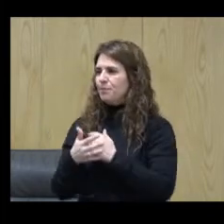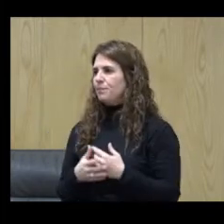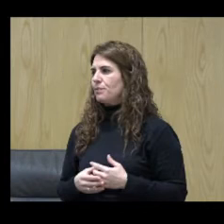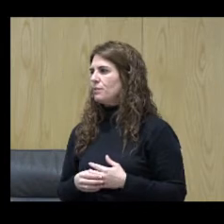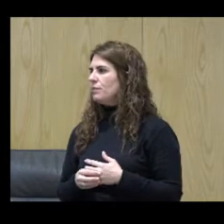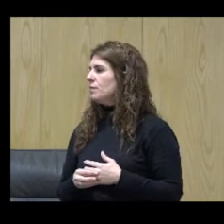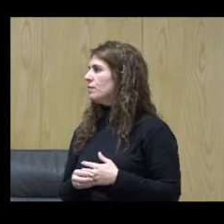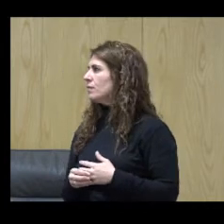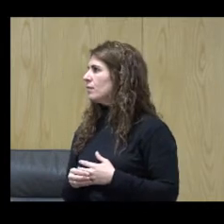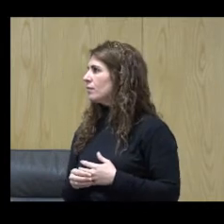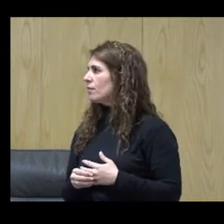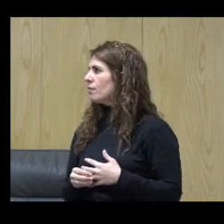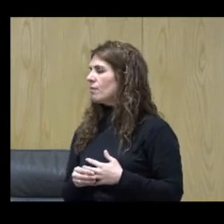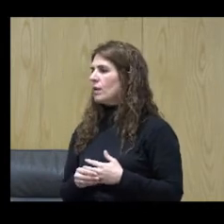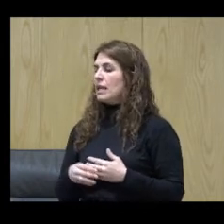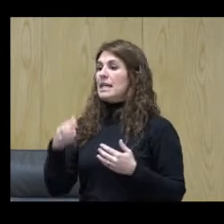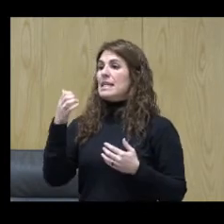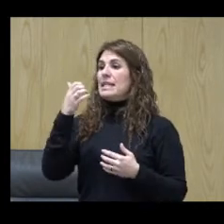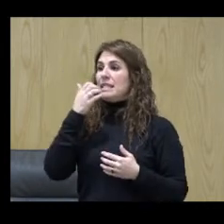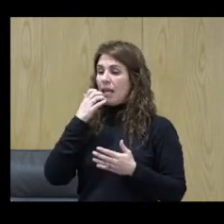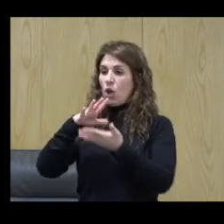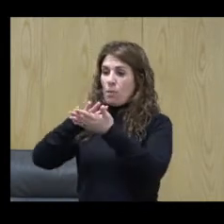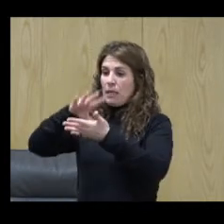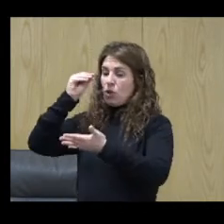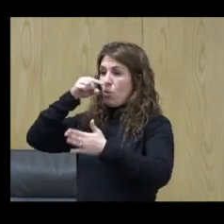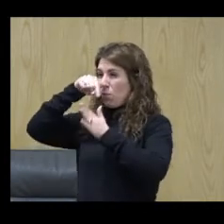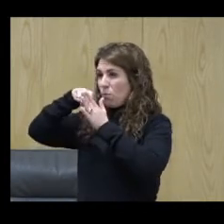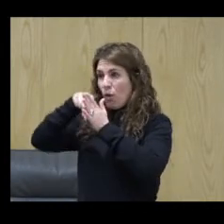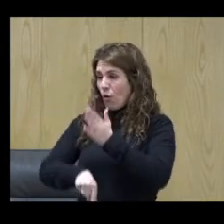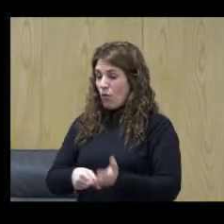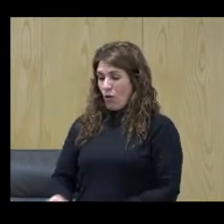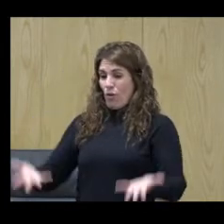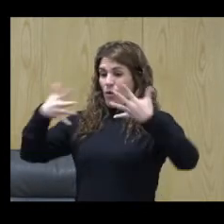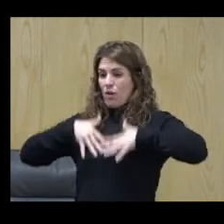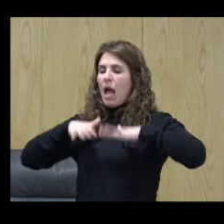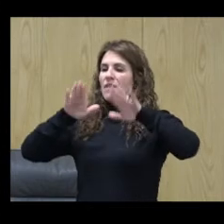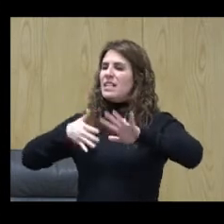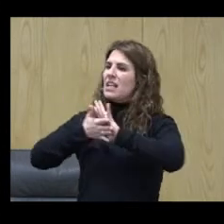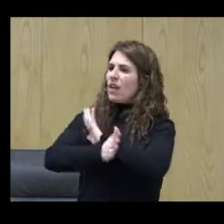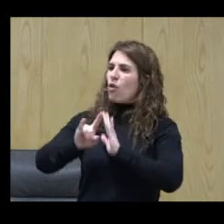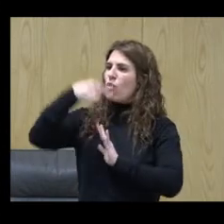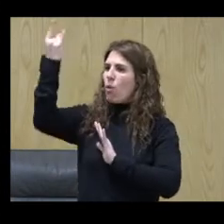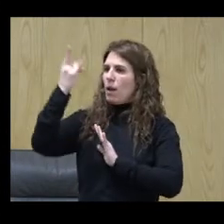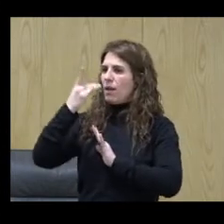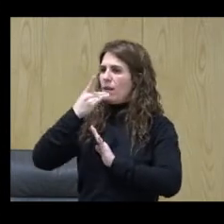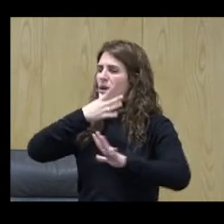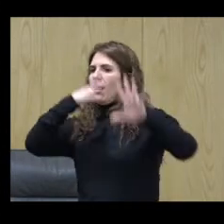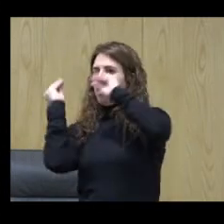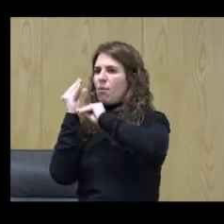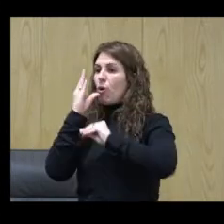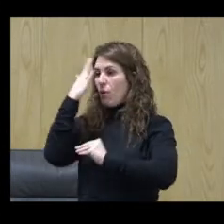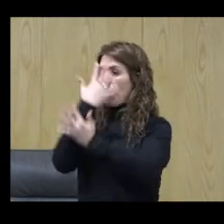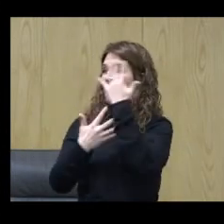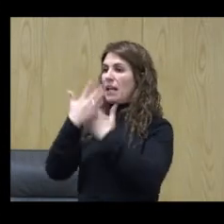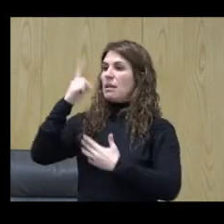además, en la medida que lo hagamos más profundo, extraemos mucho más significado porque también lo interaccionamos con nuestros conocimientos